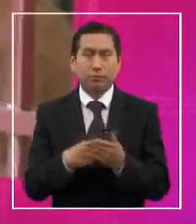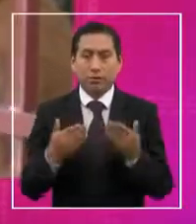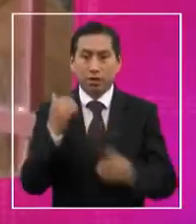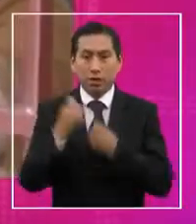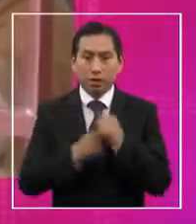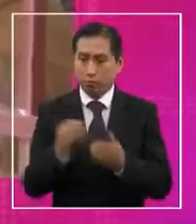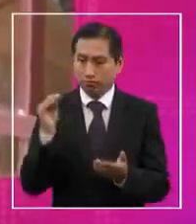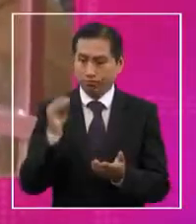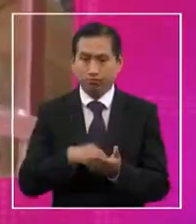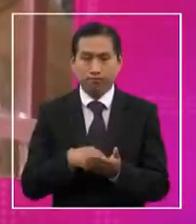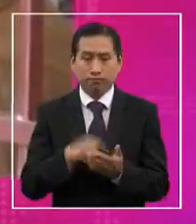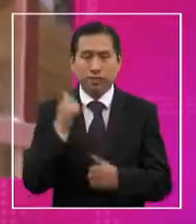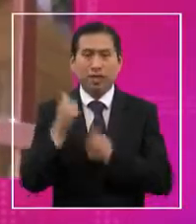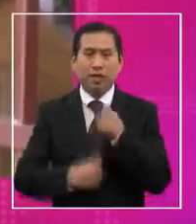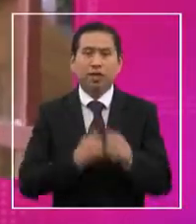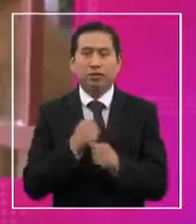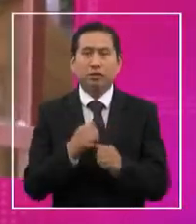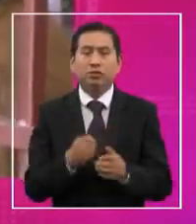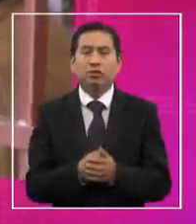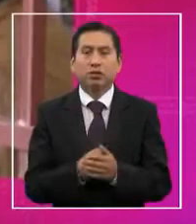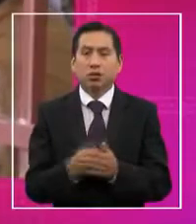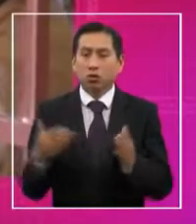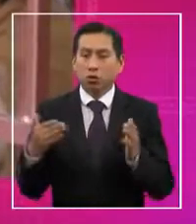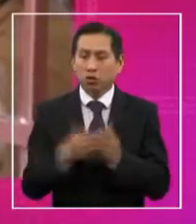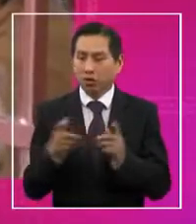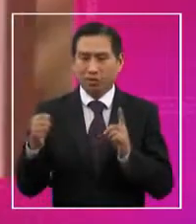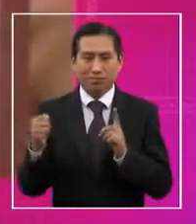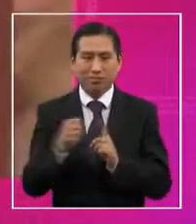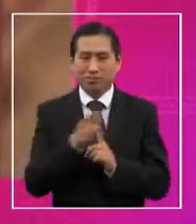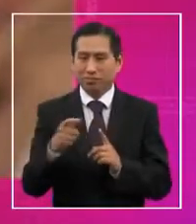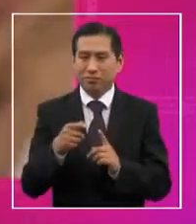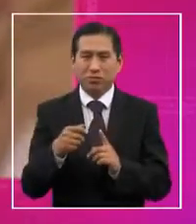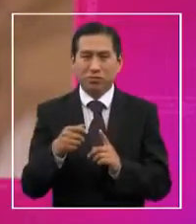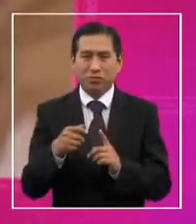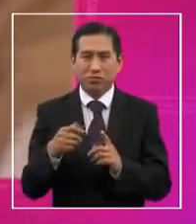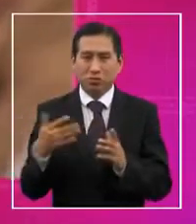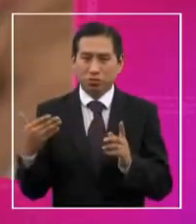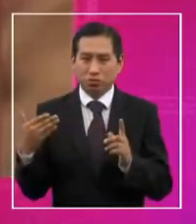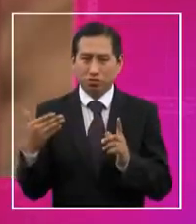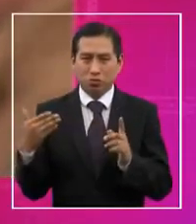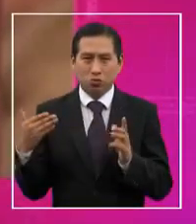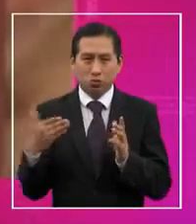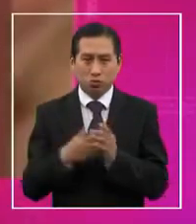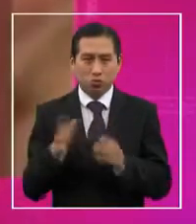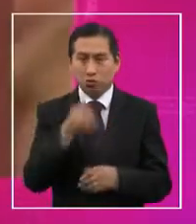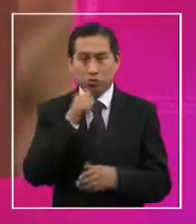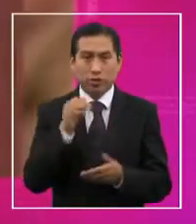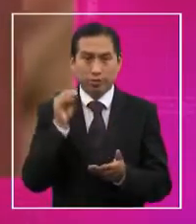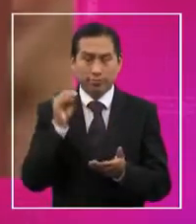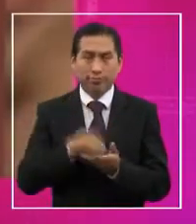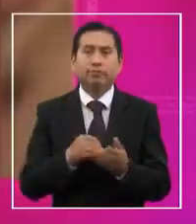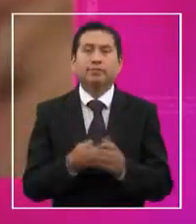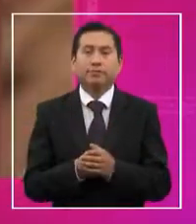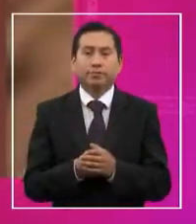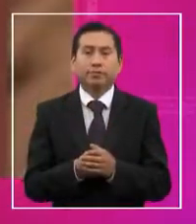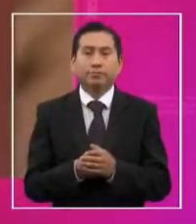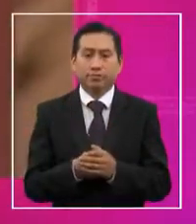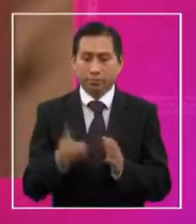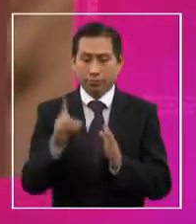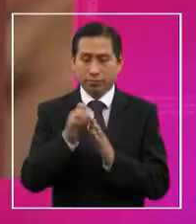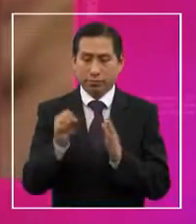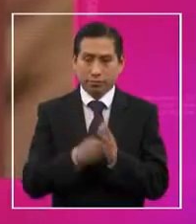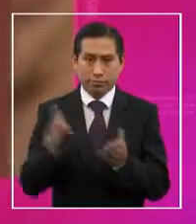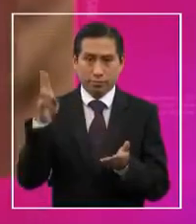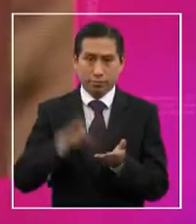lo va a declarar el año en contra de la violencia, de lucha en contra de la violencia contra la mujer, por decreto.